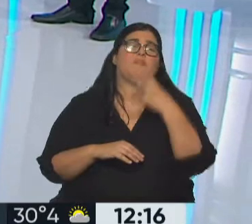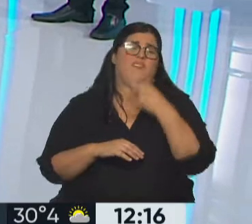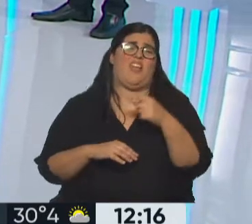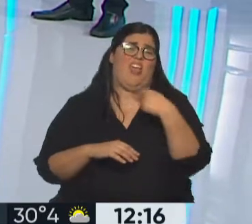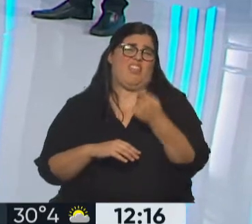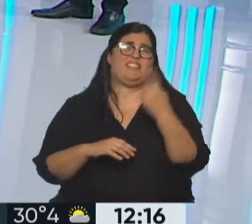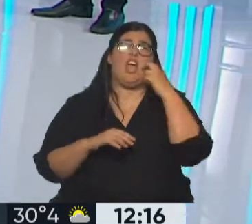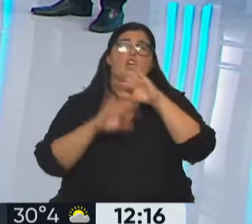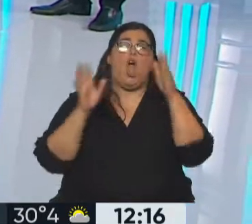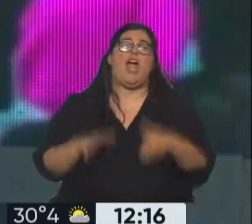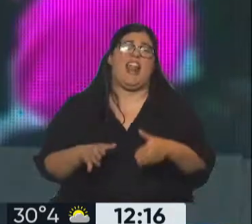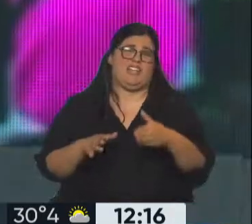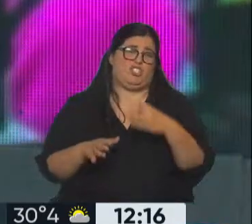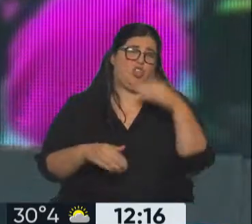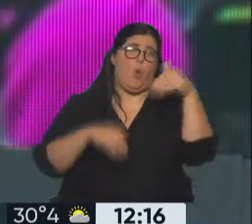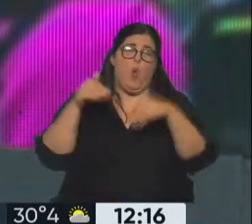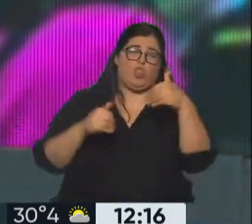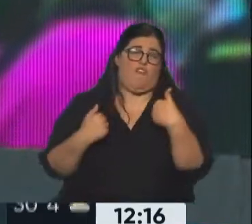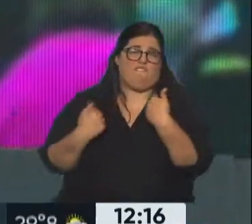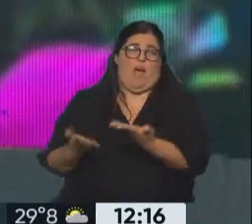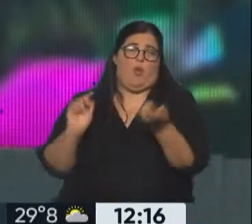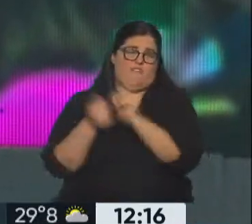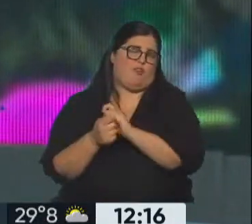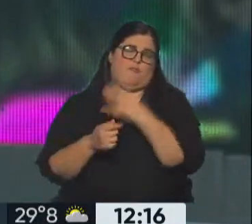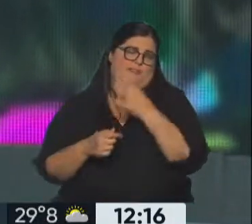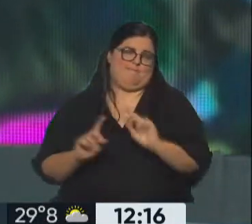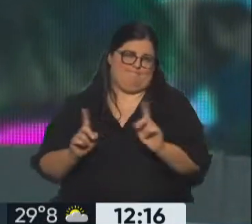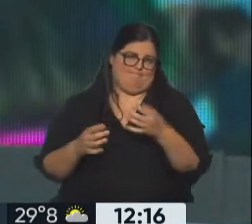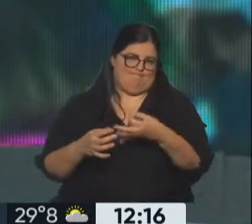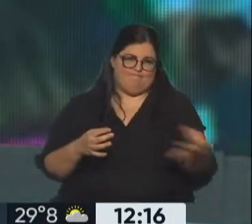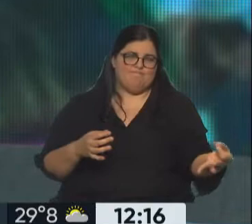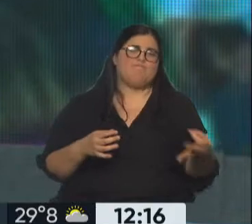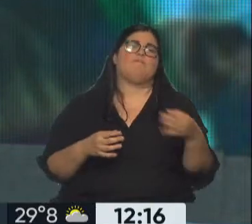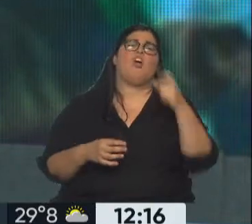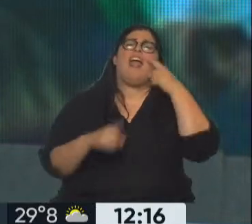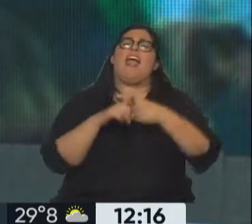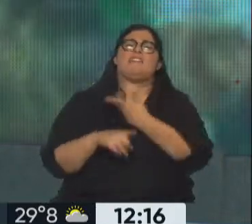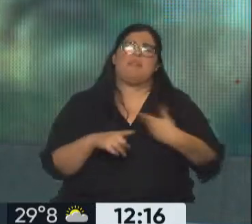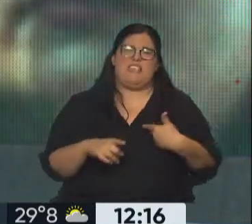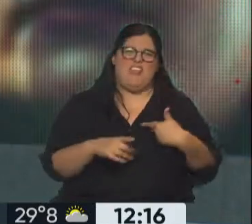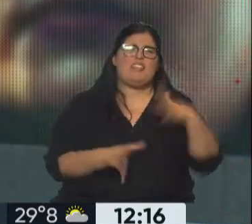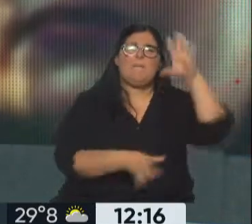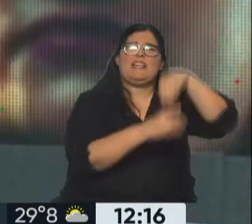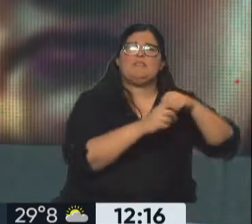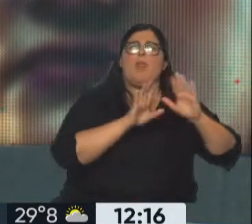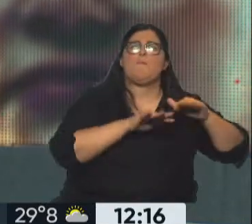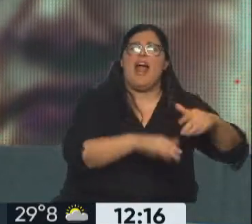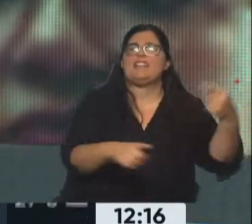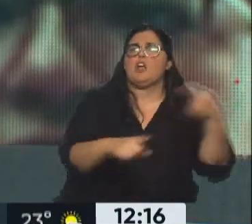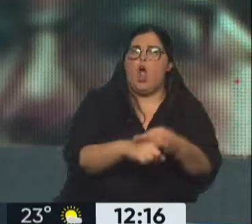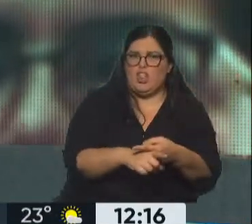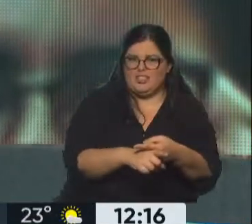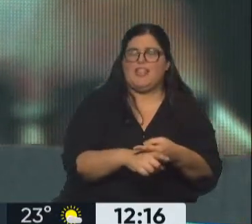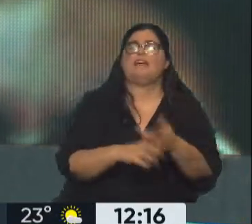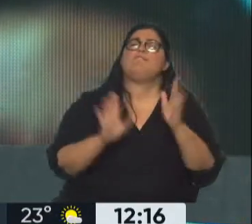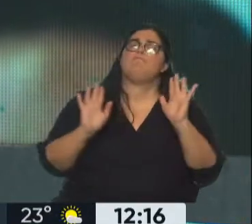están garantizados. Es probable, ¿no? Una posición que ya salió fuertemente, incluso exmandatarios que participaron de la marcha a la que hacía referencia Augusto,